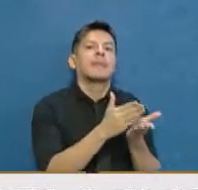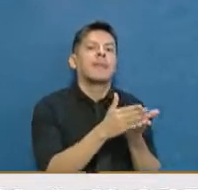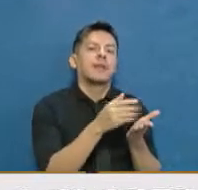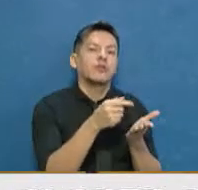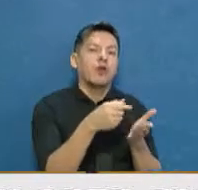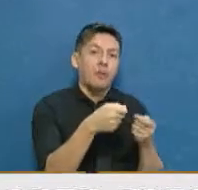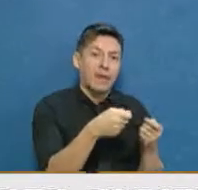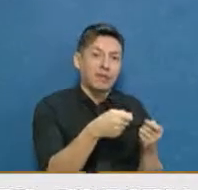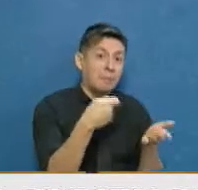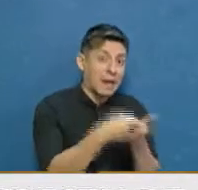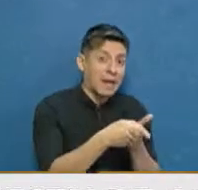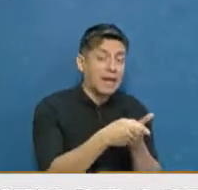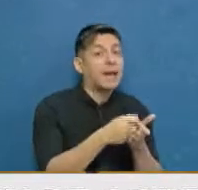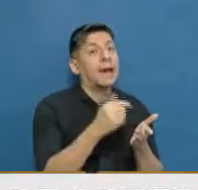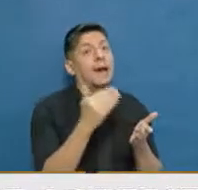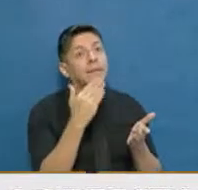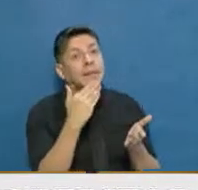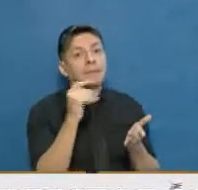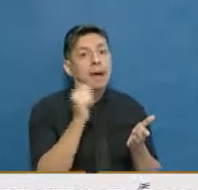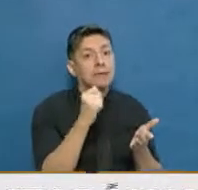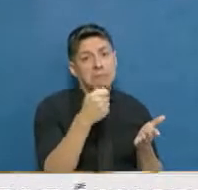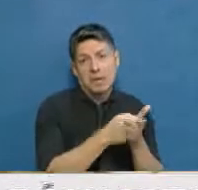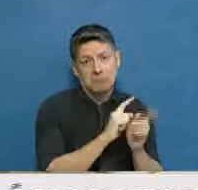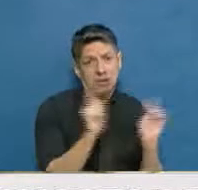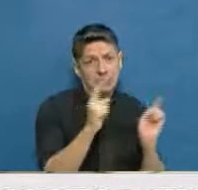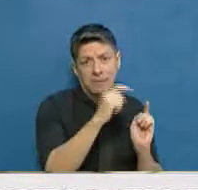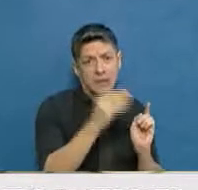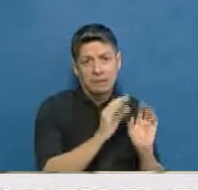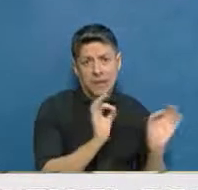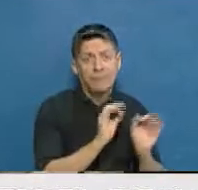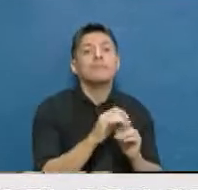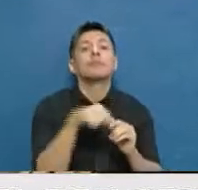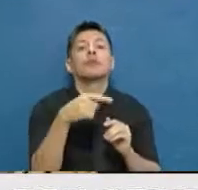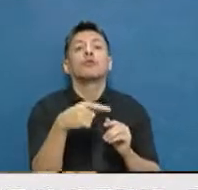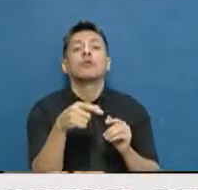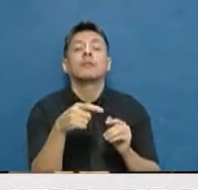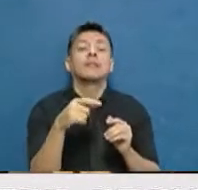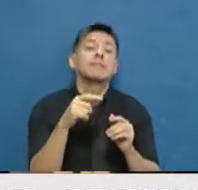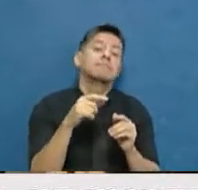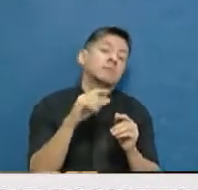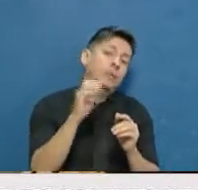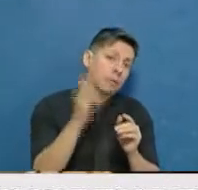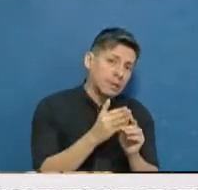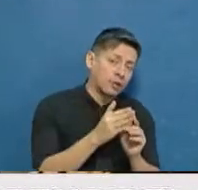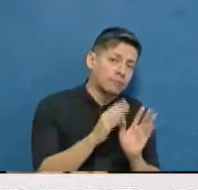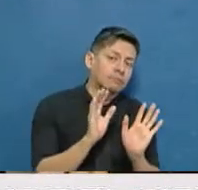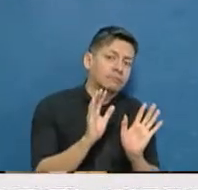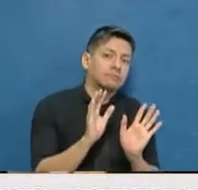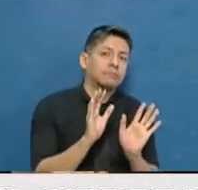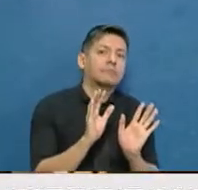de abril y mayo. Para otros sectores, una exención del 50% de lo que pagan por los mismos periodos. Todo